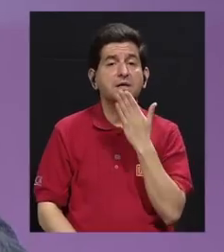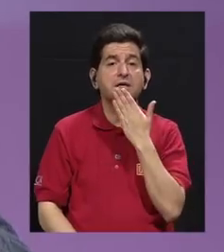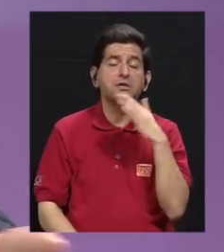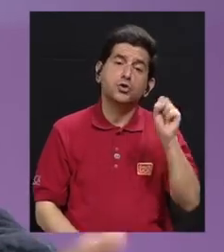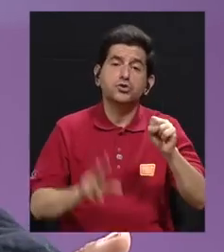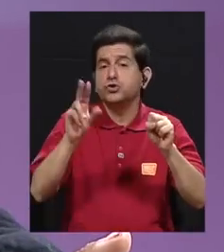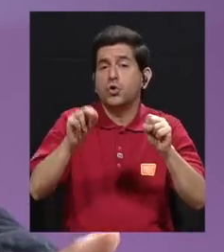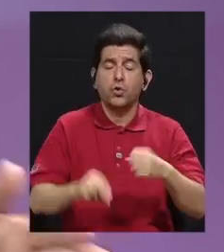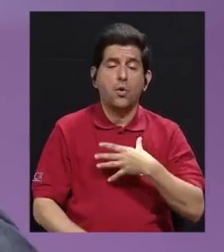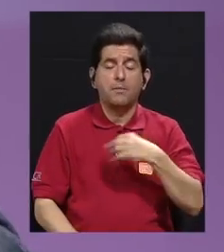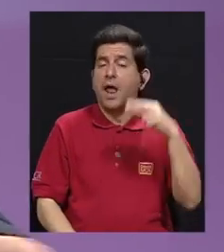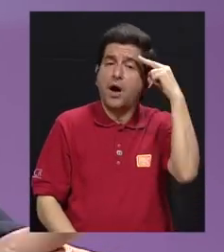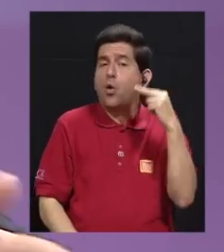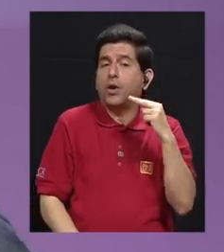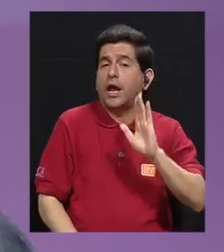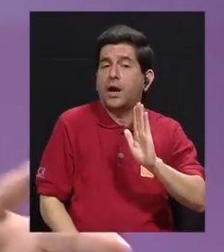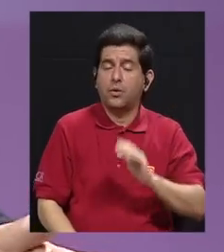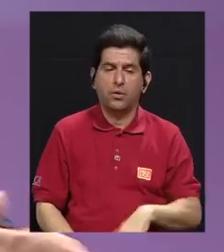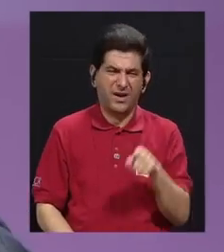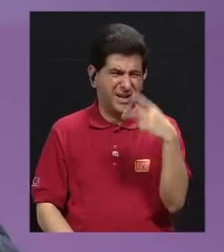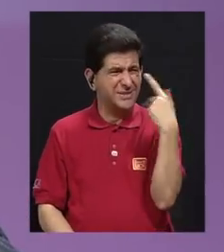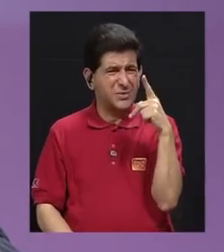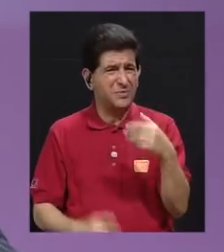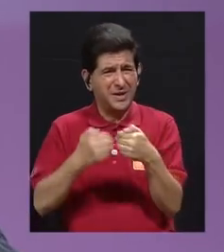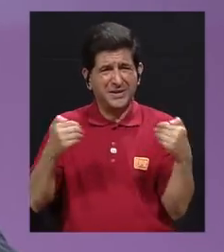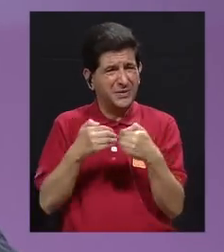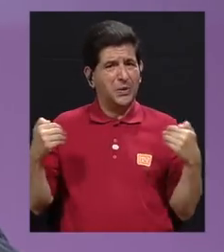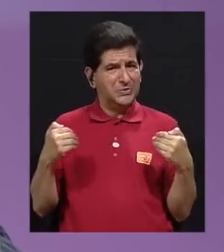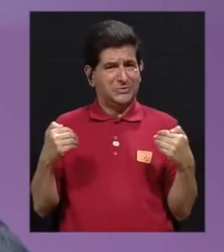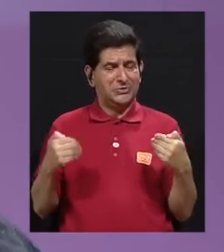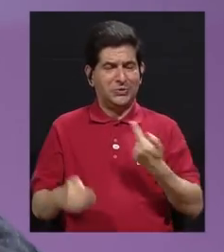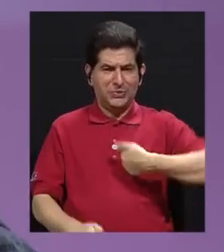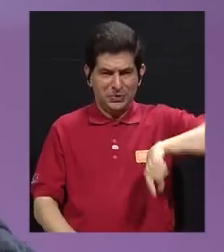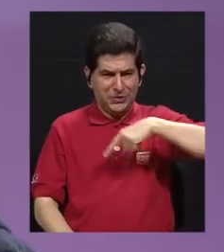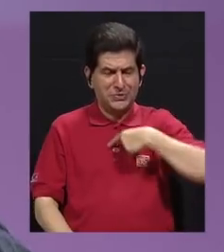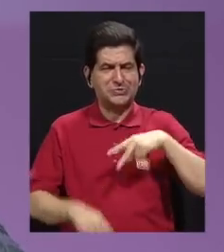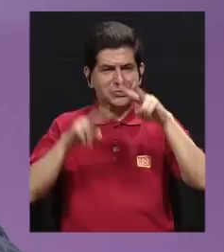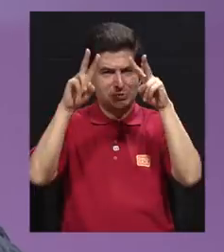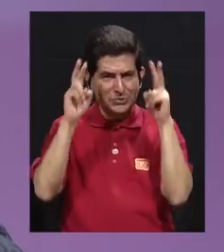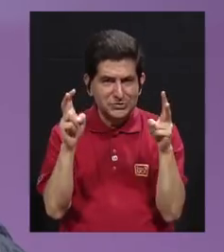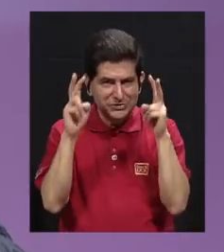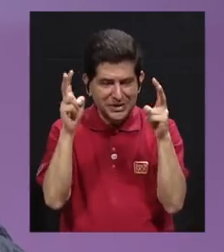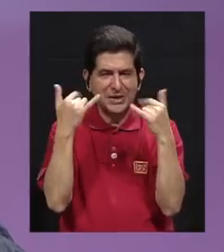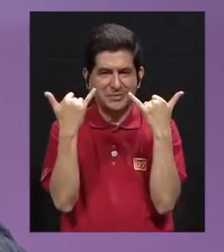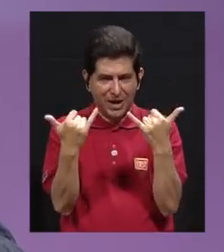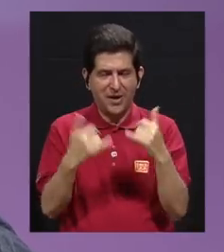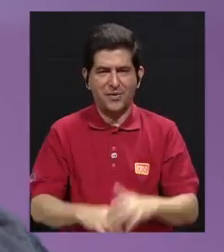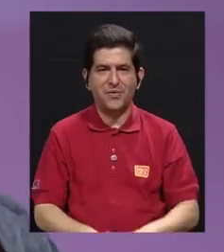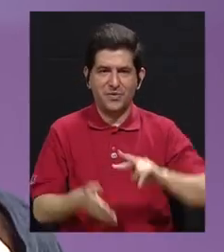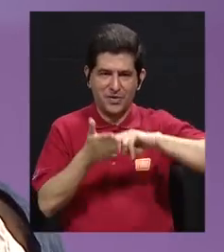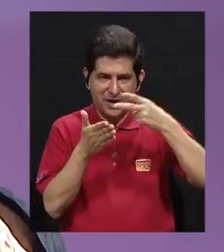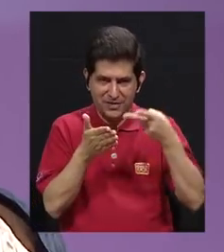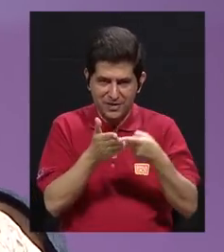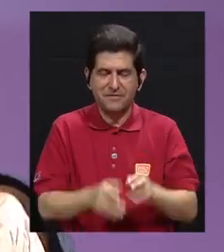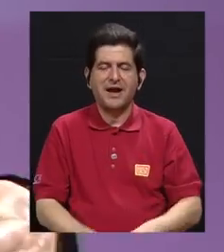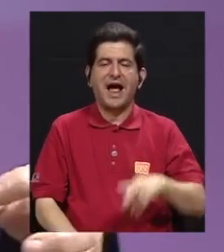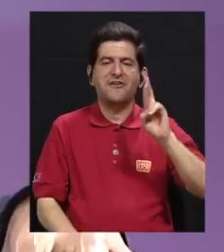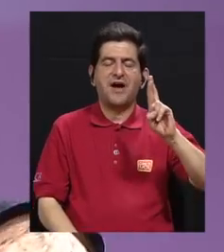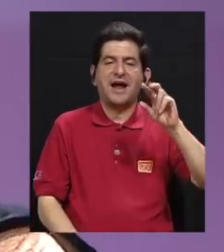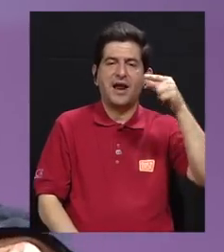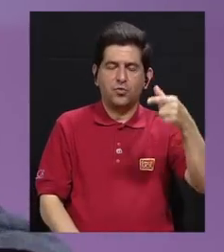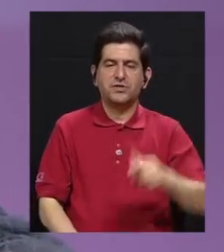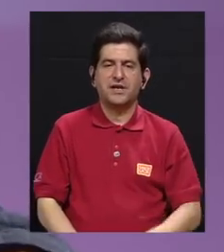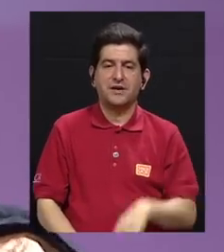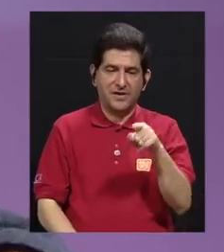o eres indio o no lo eres, blanco o negro, eso es muy peligroso. Y por eso estamos en el tema de los lo